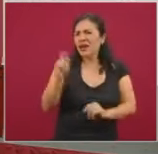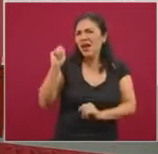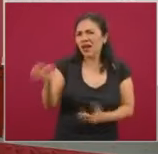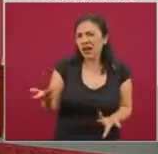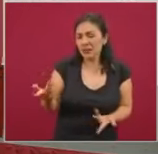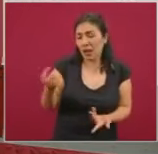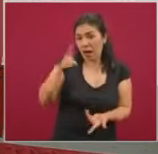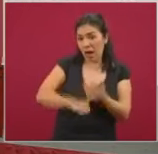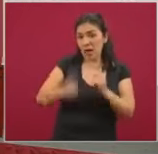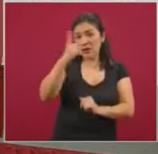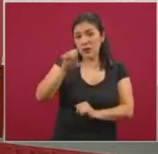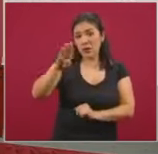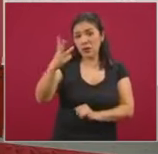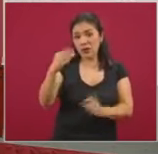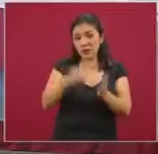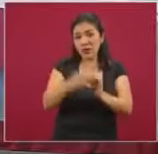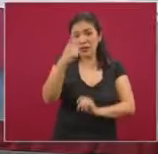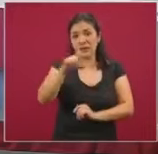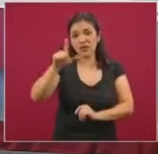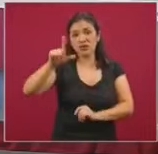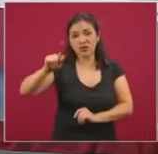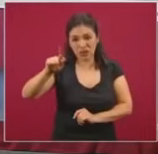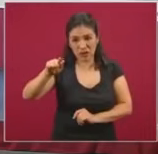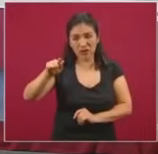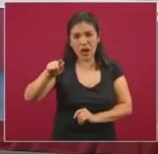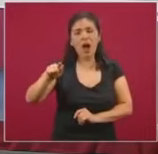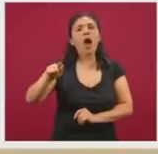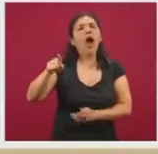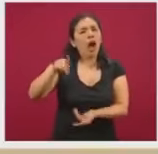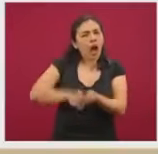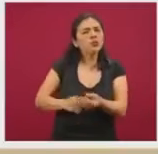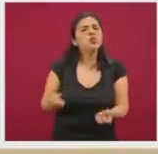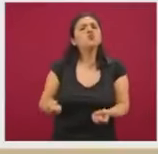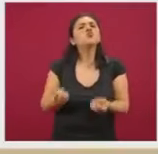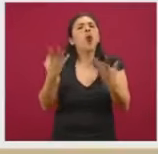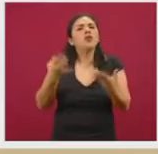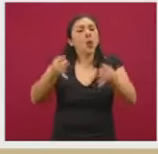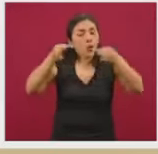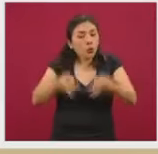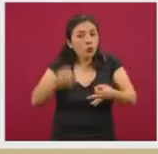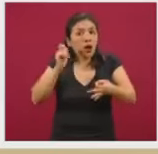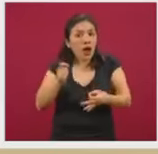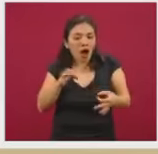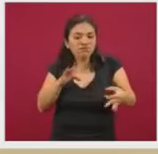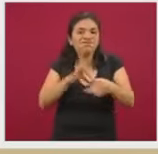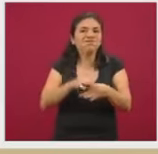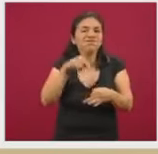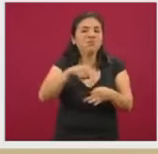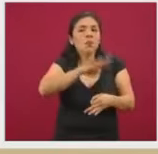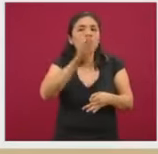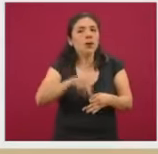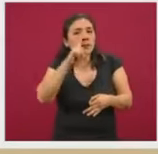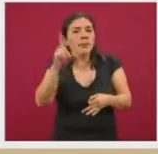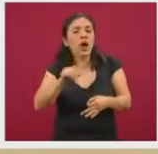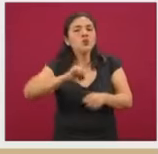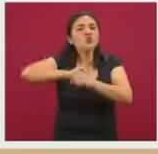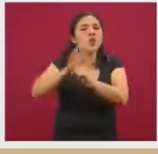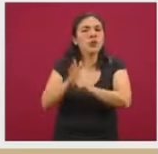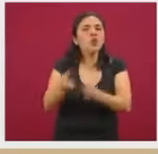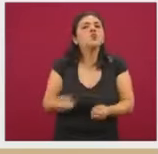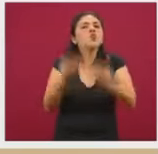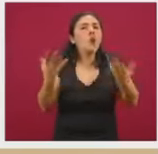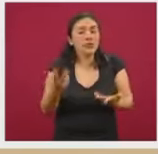estas 193.170, cuántas defunciones están realmente asociadas a COVID. Y ese fue